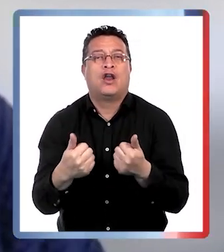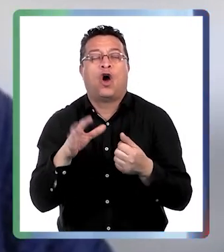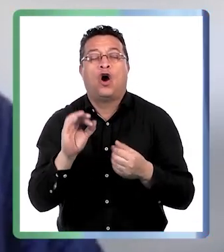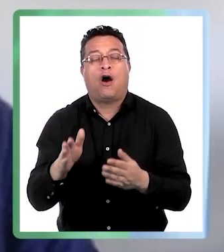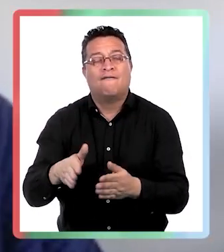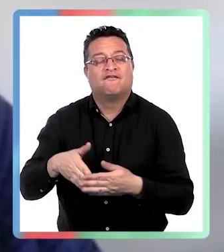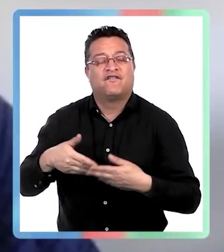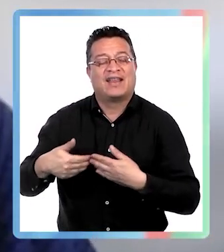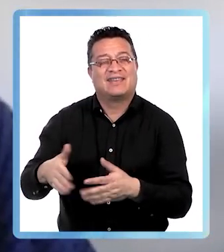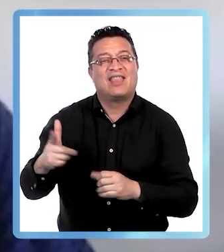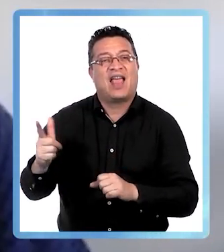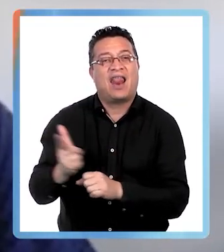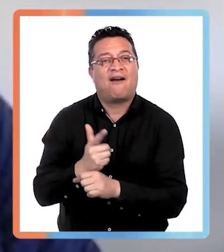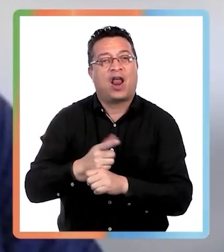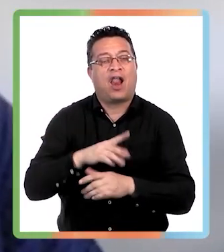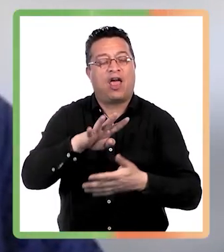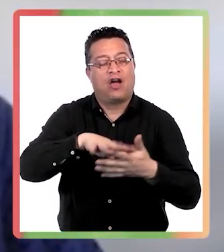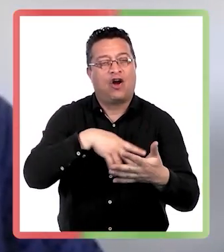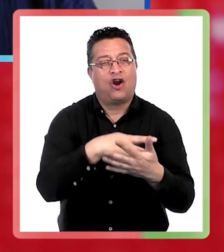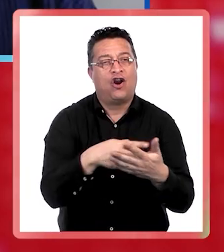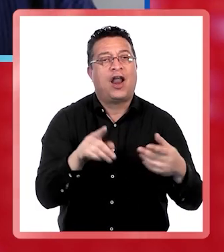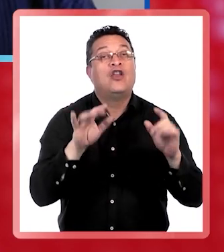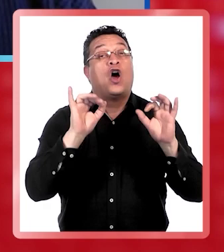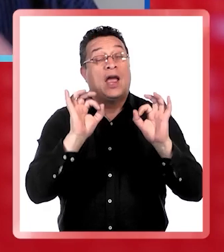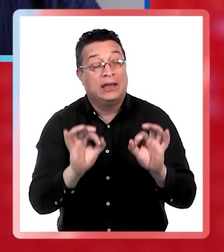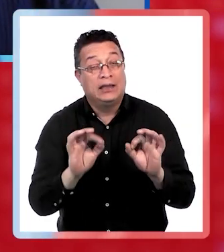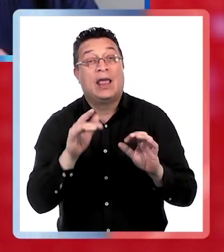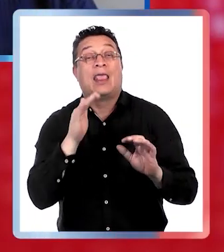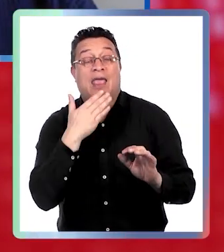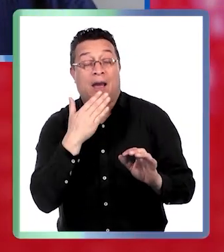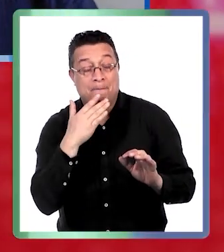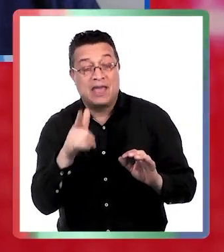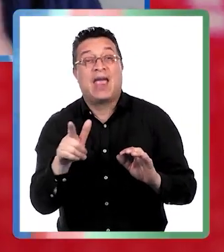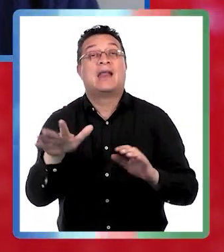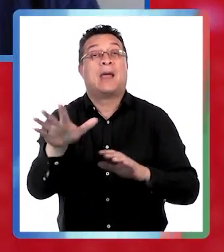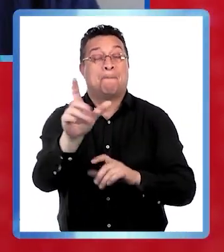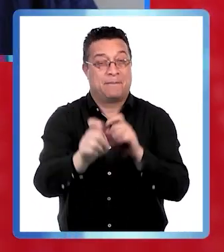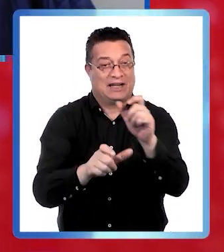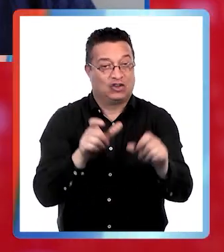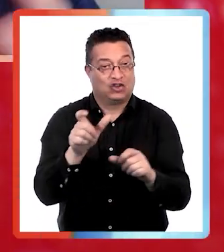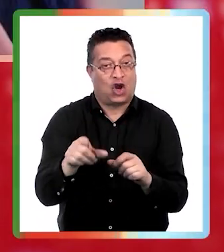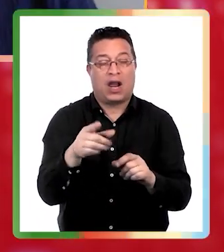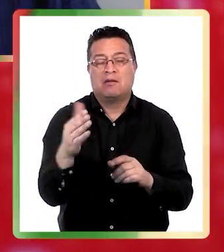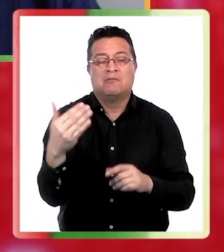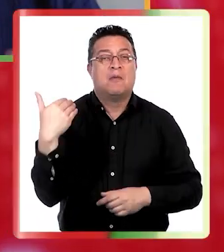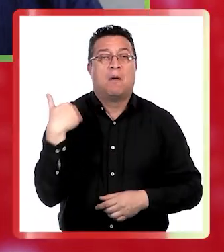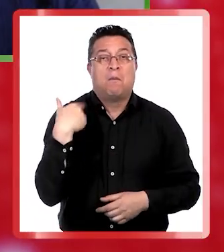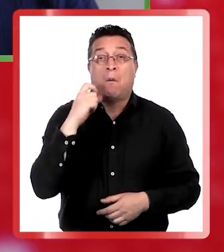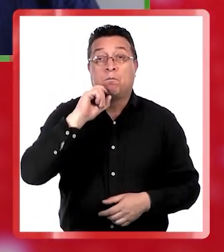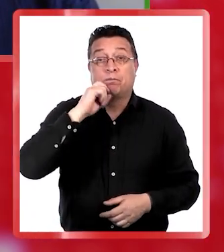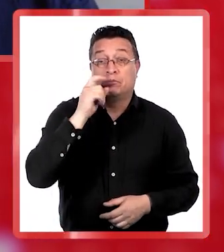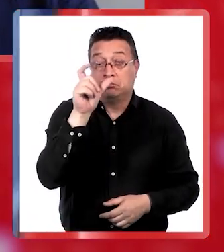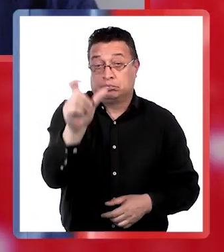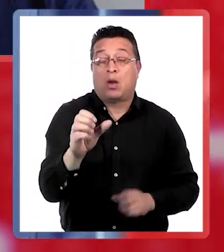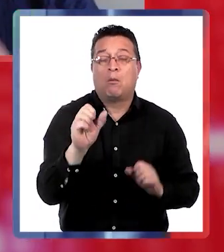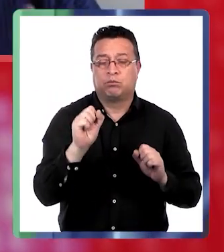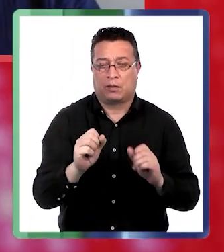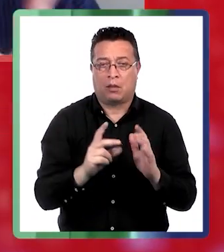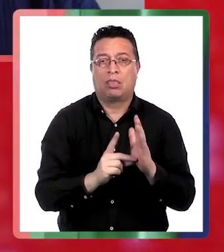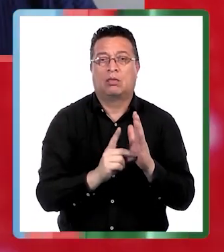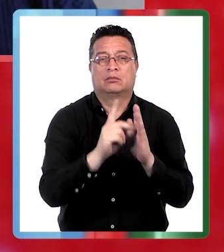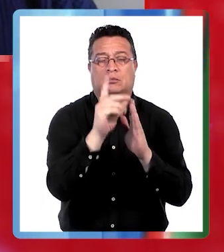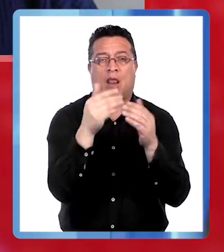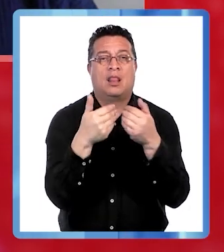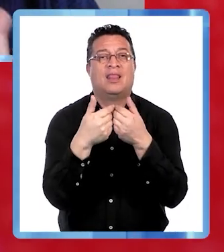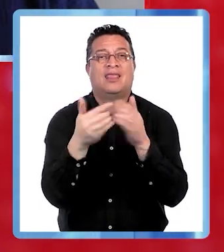o flexibilidad laboral, sino también condiciones para que las personas, independiente de quienes sean, se